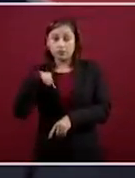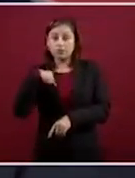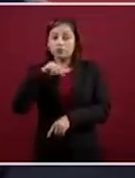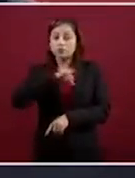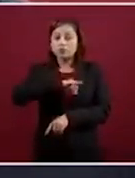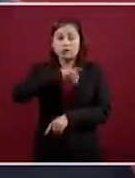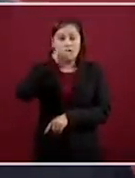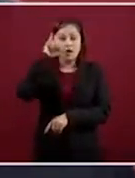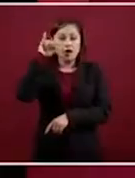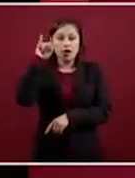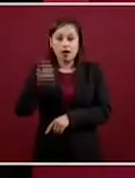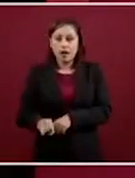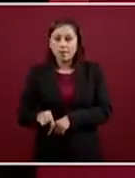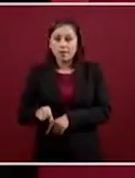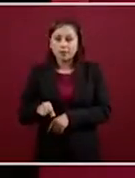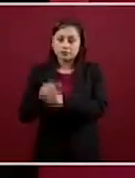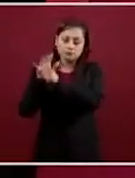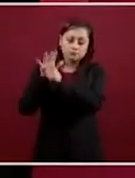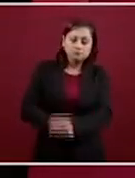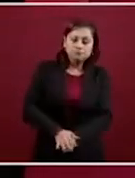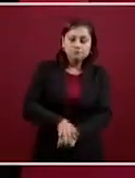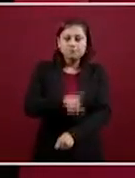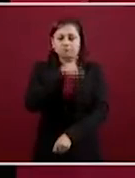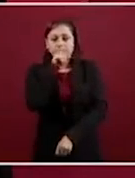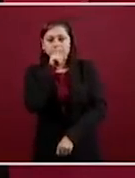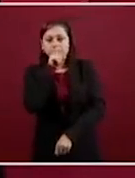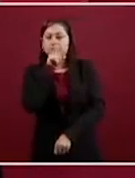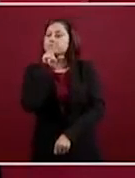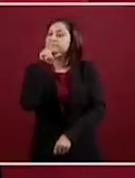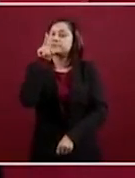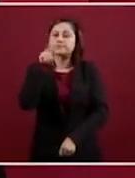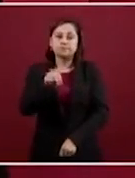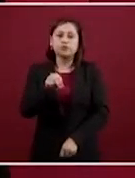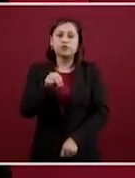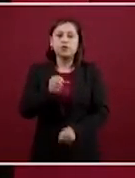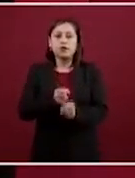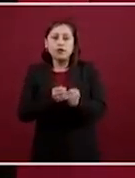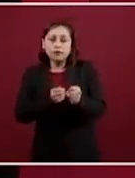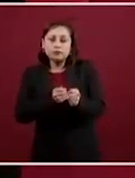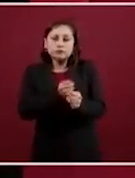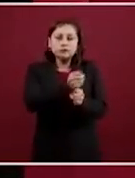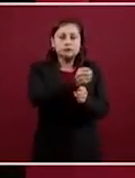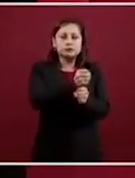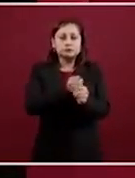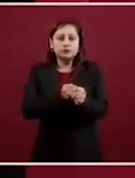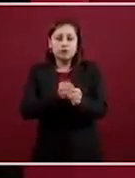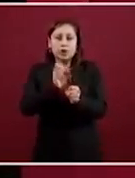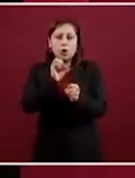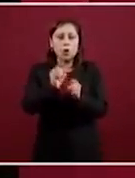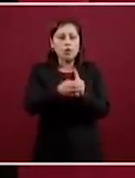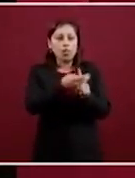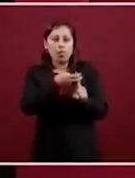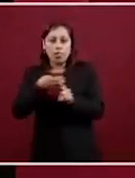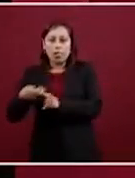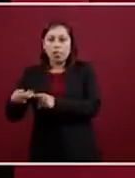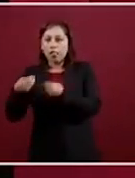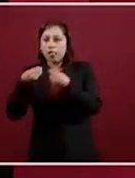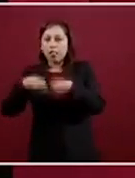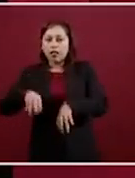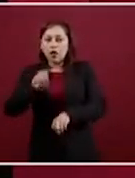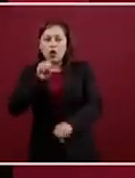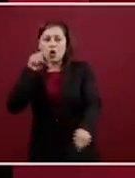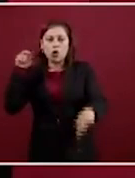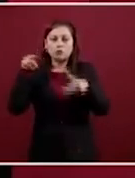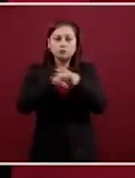para reprimir nadie será torturado desaparecido o asesinado